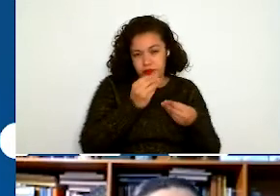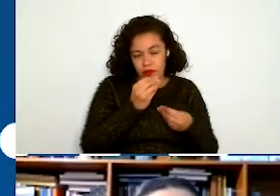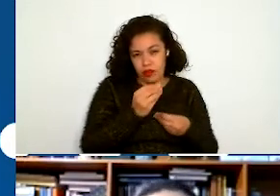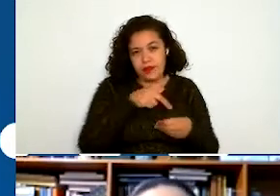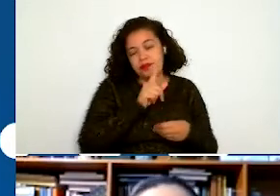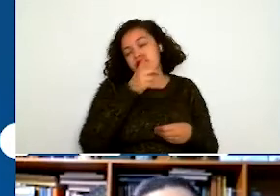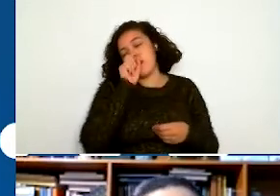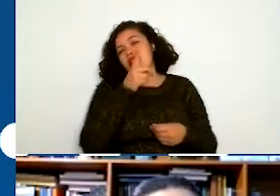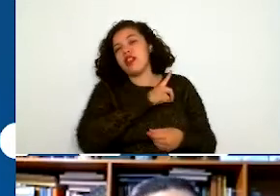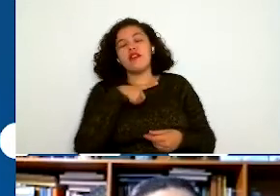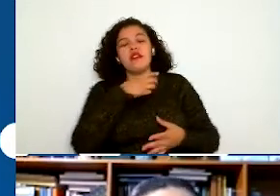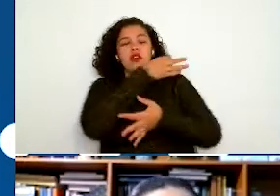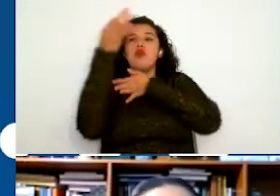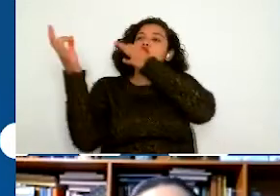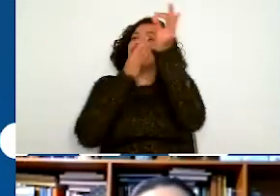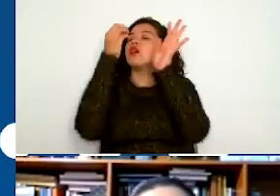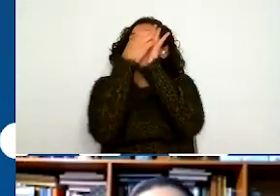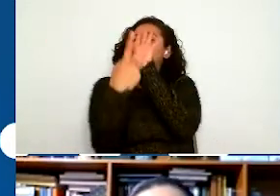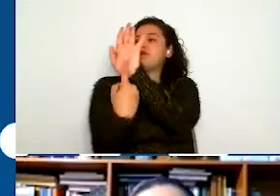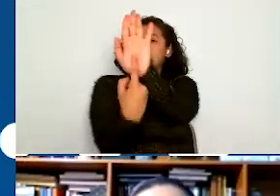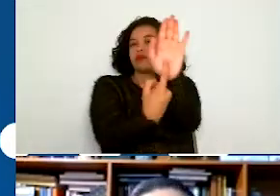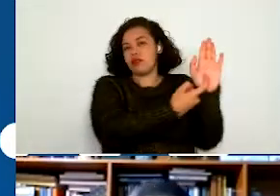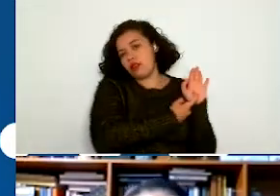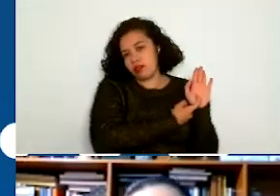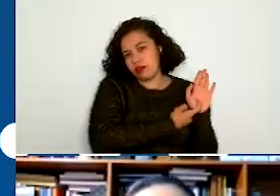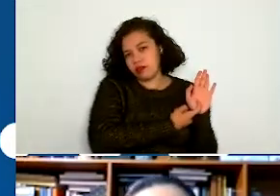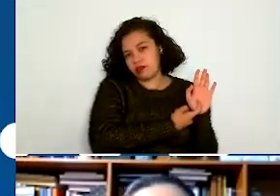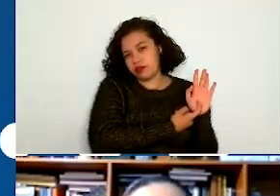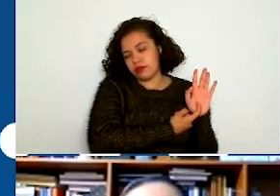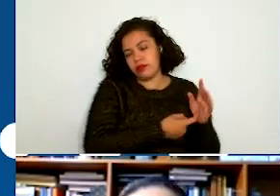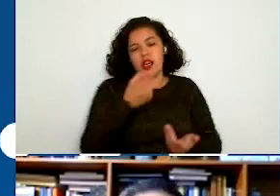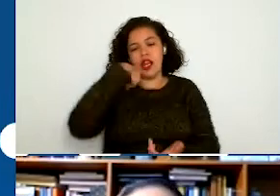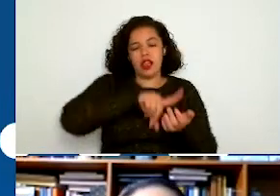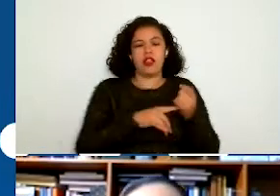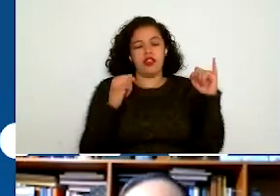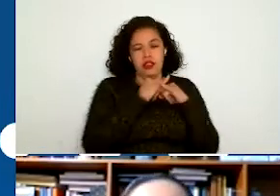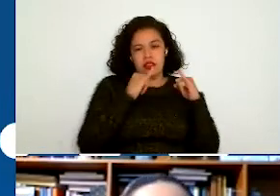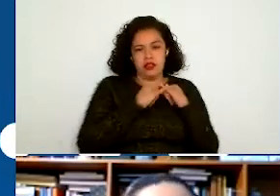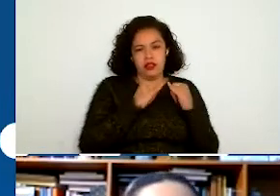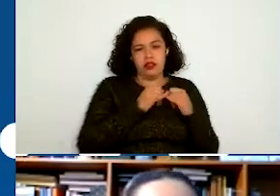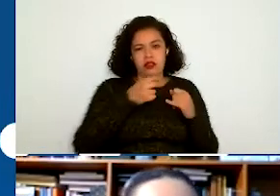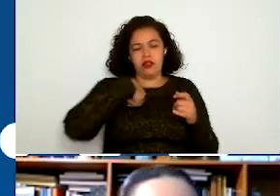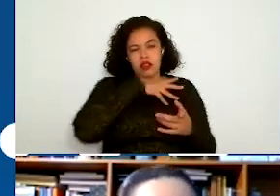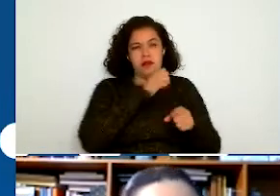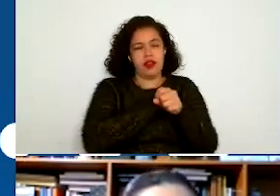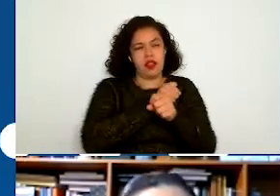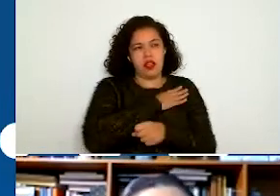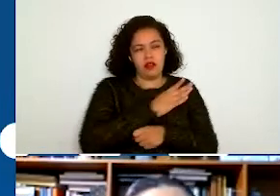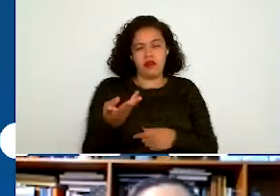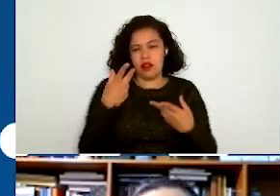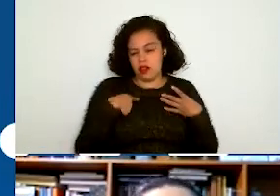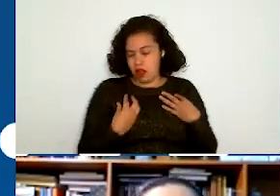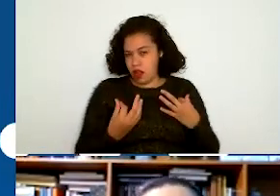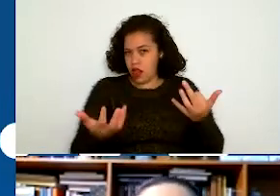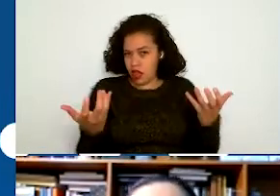divulgarlo, hay que hacerlo notar. Hay que al interior de la institución ver cómo hemos hecho estas buenas prácticas de calidad,